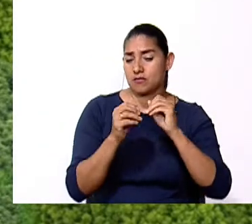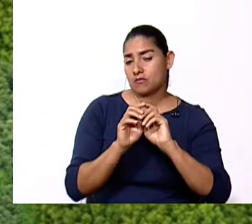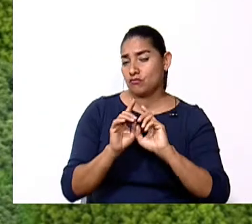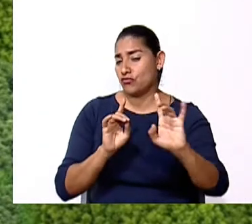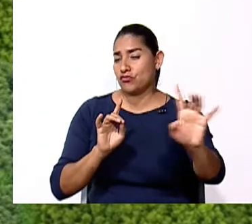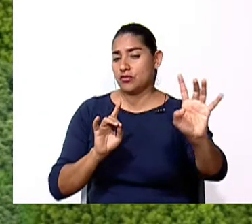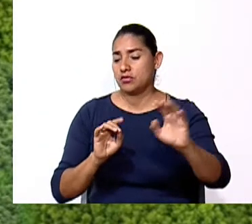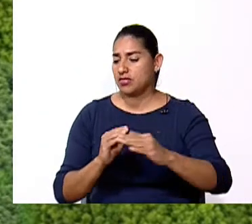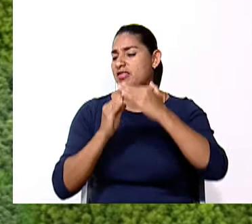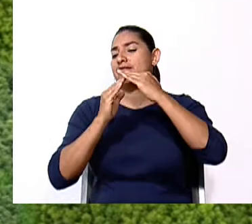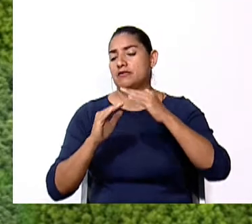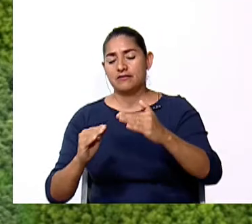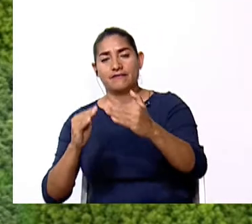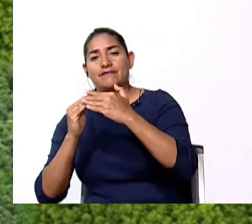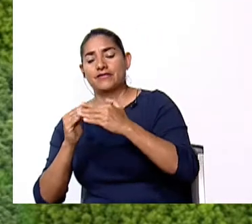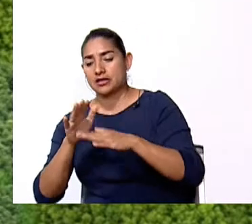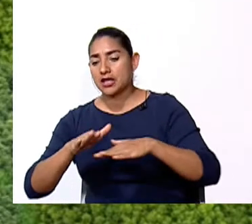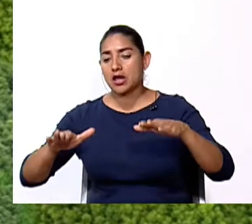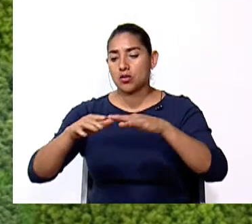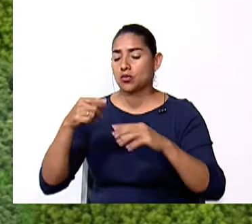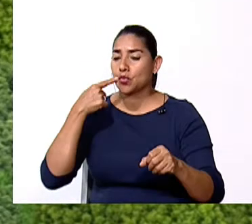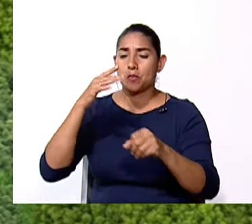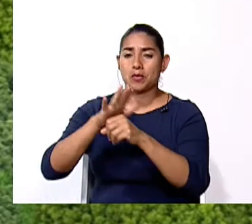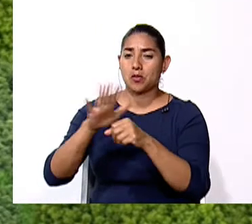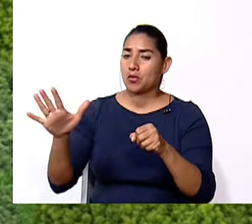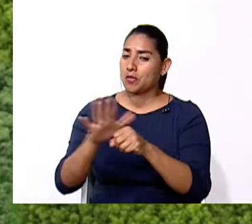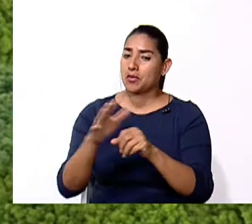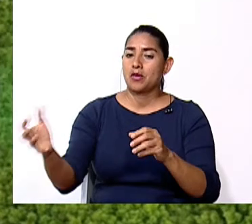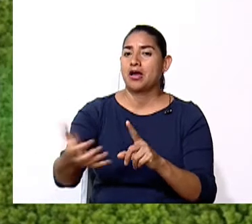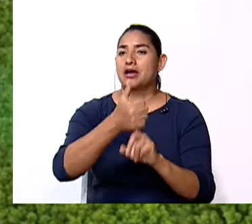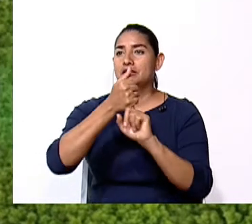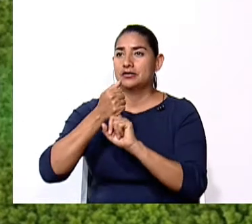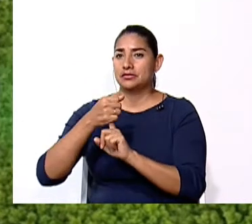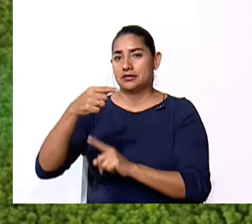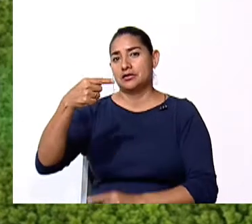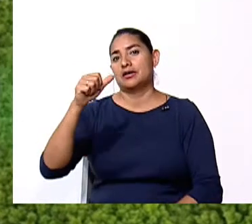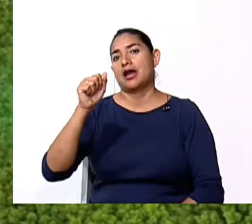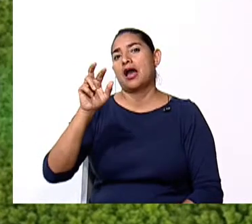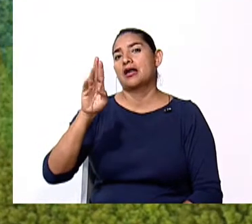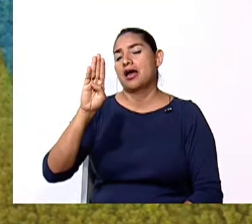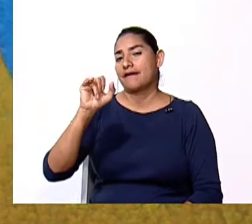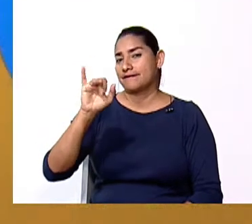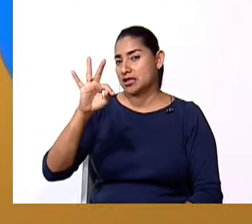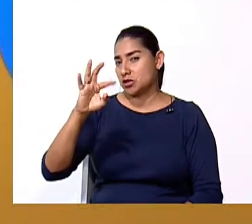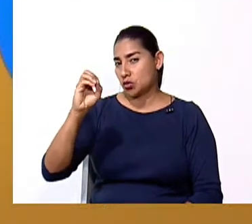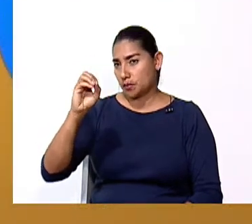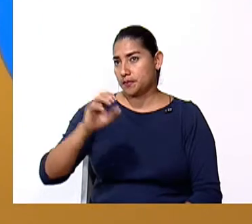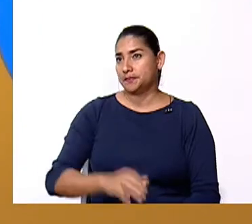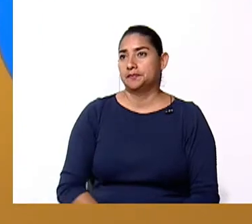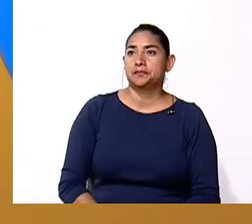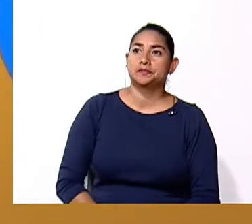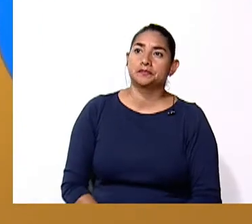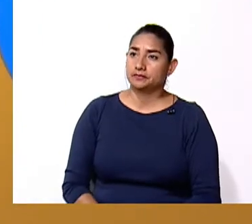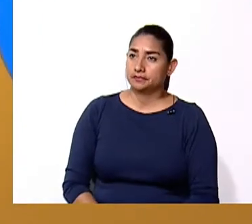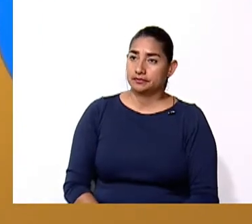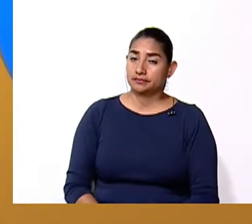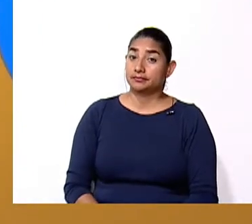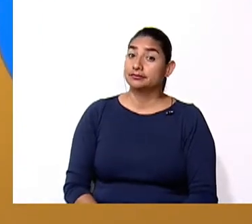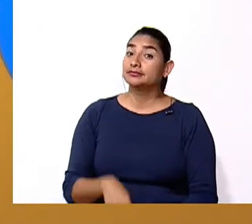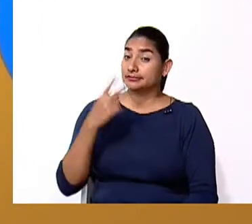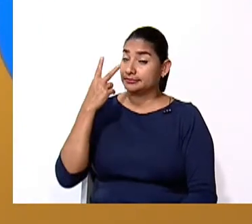¿verdad? Y soy la profe que los va a acompañar en estas lecciones. Antes de iniciar, quiero que observemos una